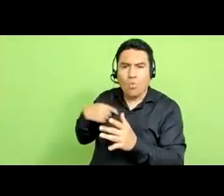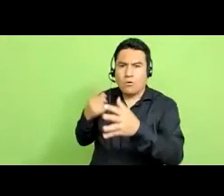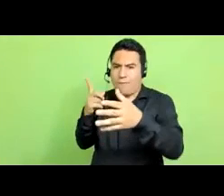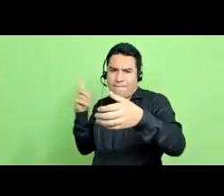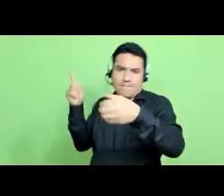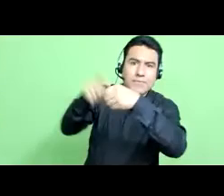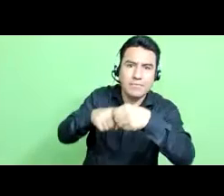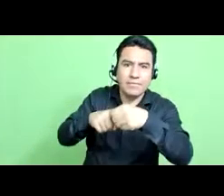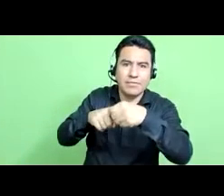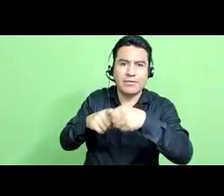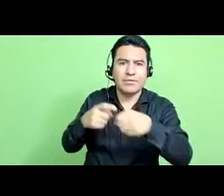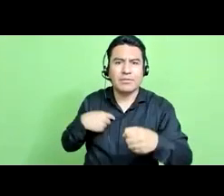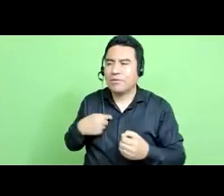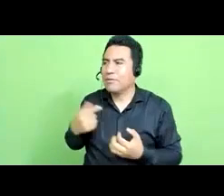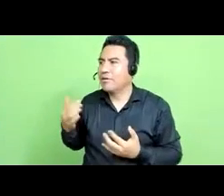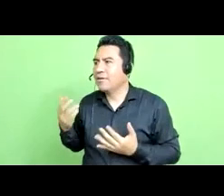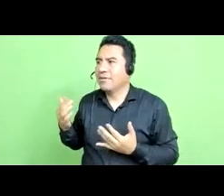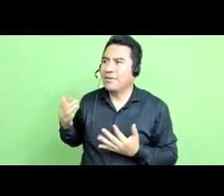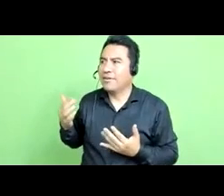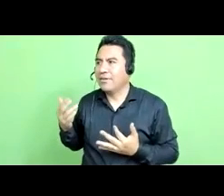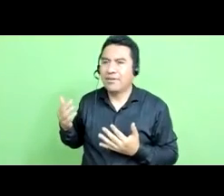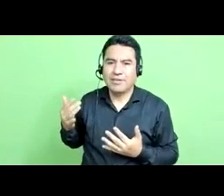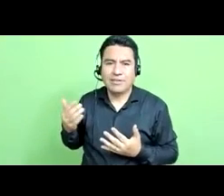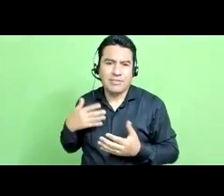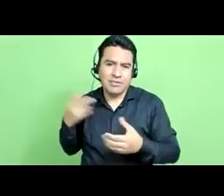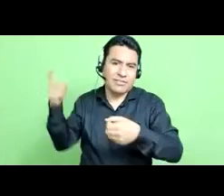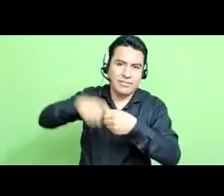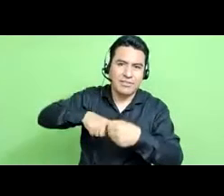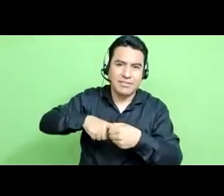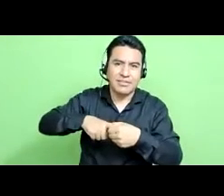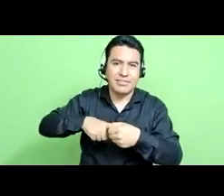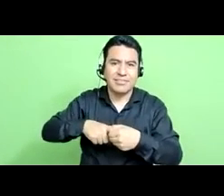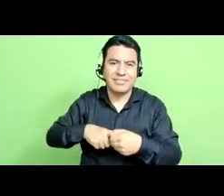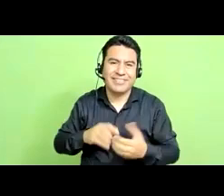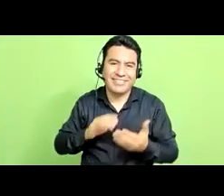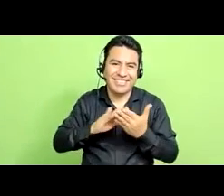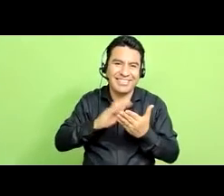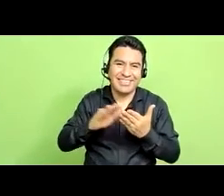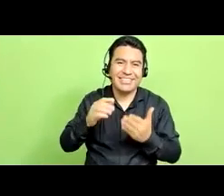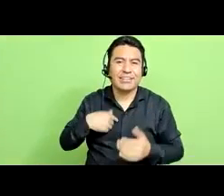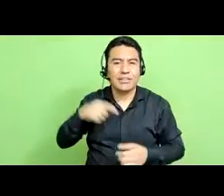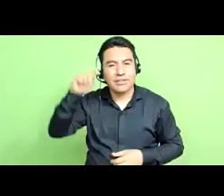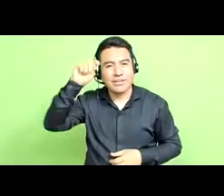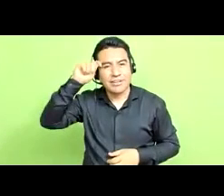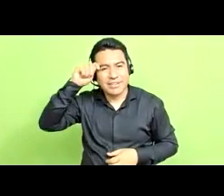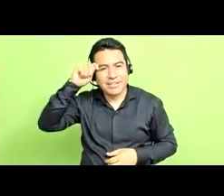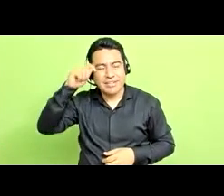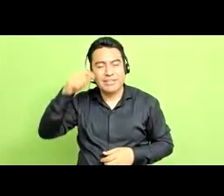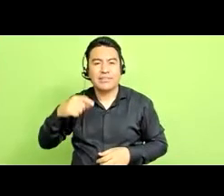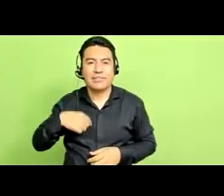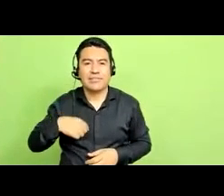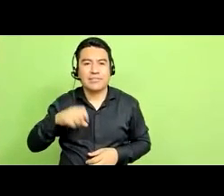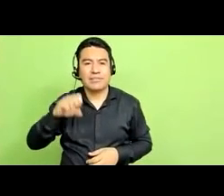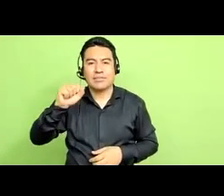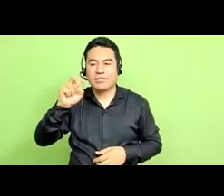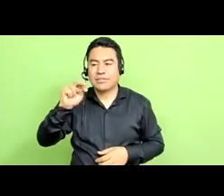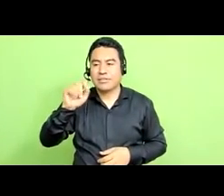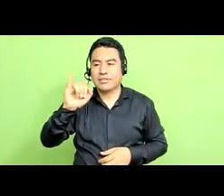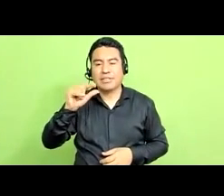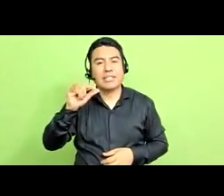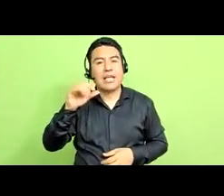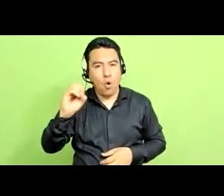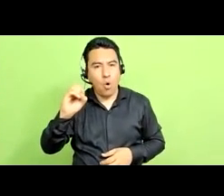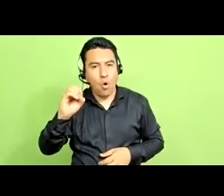hasta y por eso estoy aquí y bueno soy el ingeniero santiago ruiz soy supervisor de infraestructura de